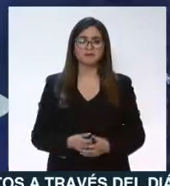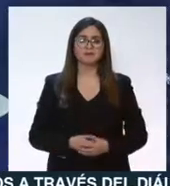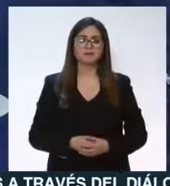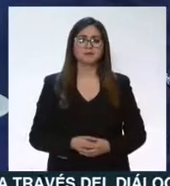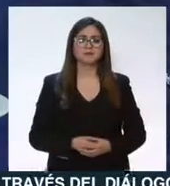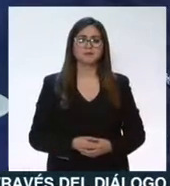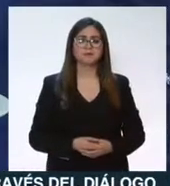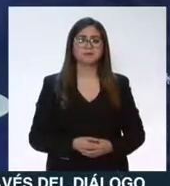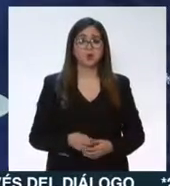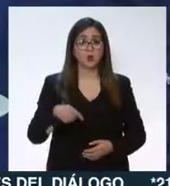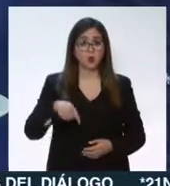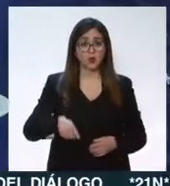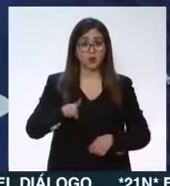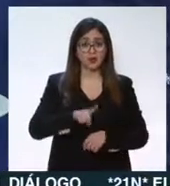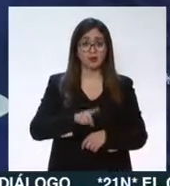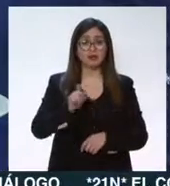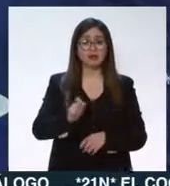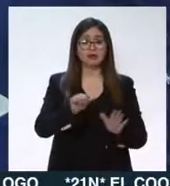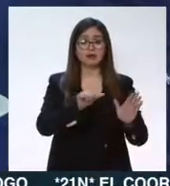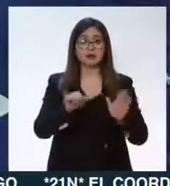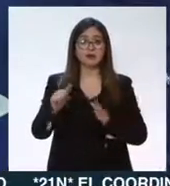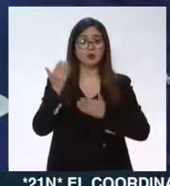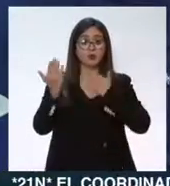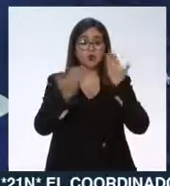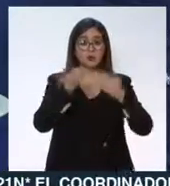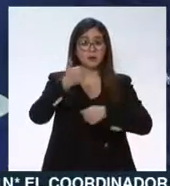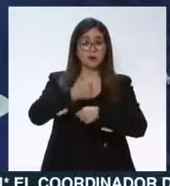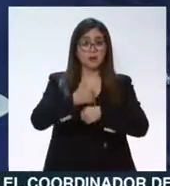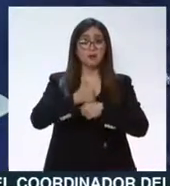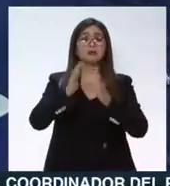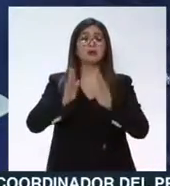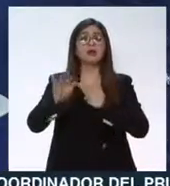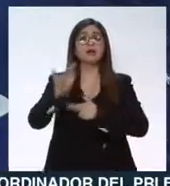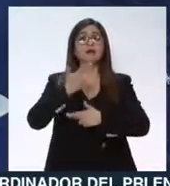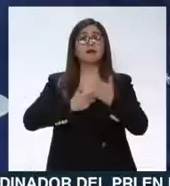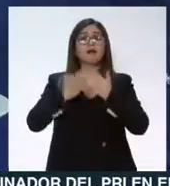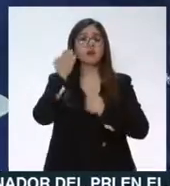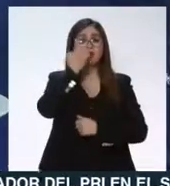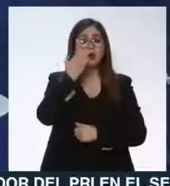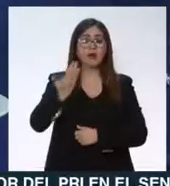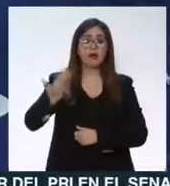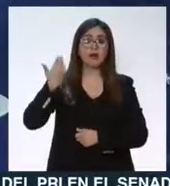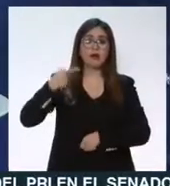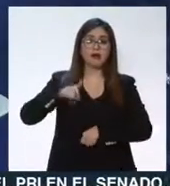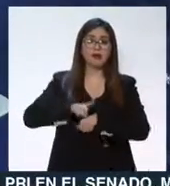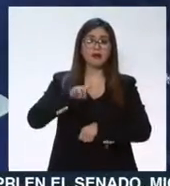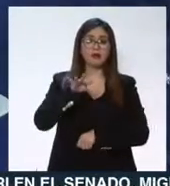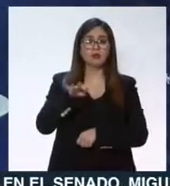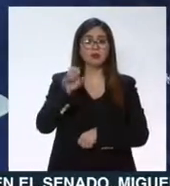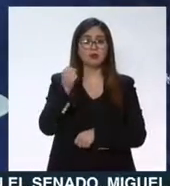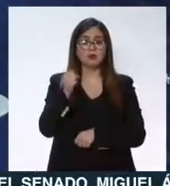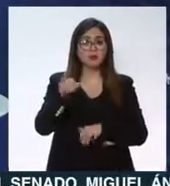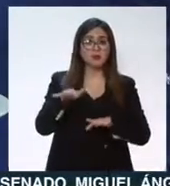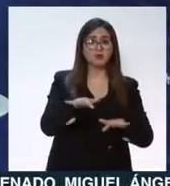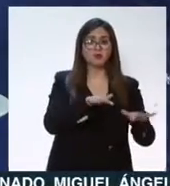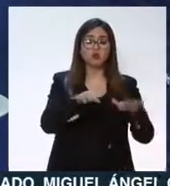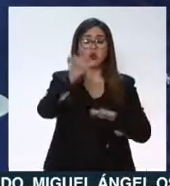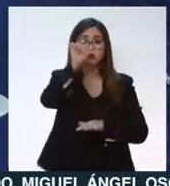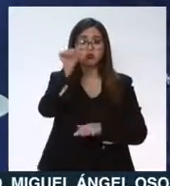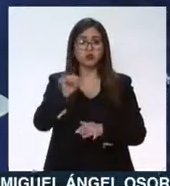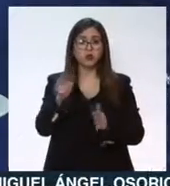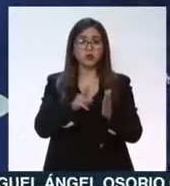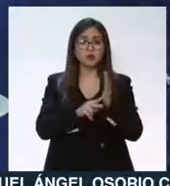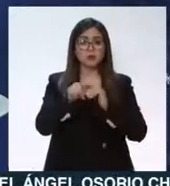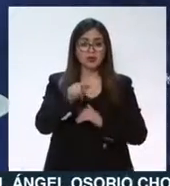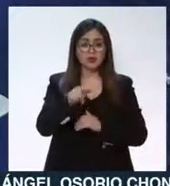A partir de hoy, más de 600 estudiantes de primaria regresaron a su escuela que se vio afectada en el sismo del 19 de septiembre de 2017.